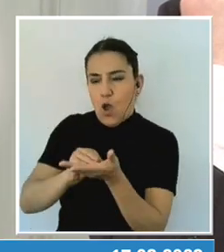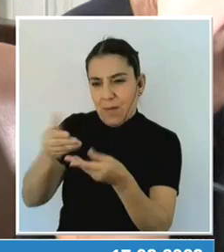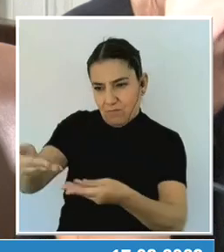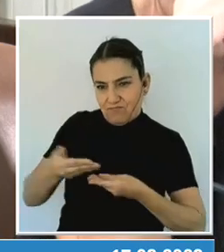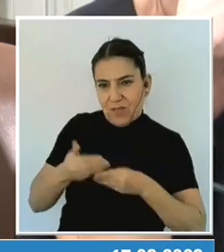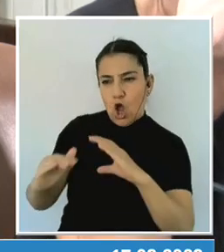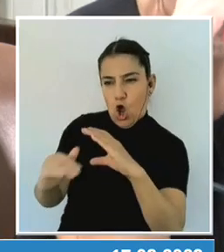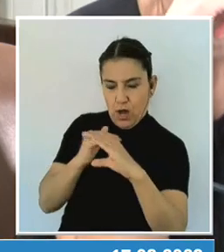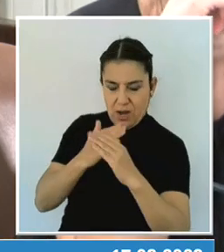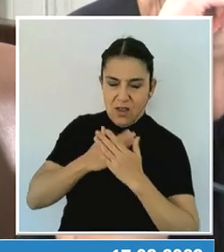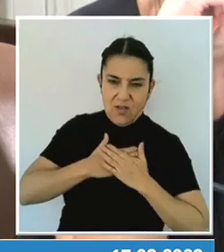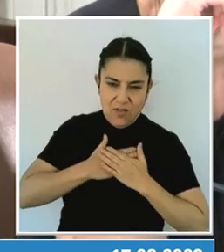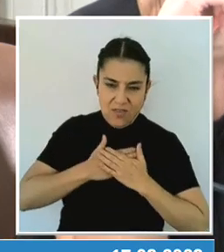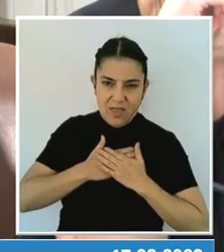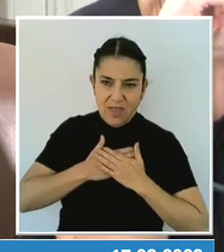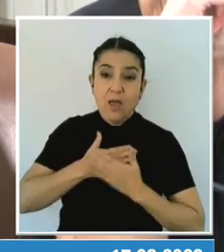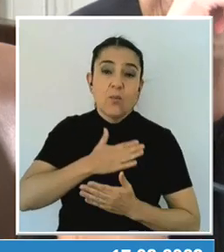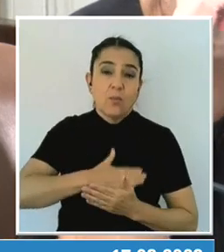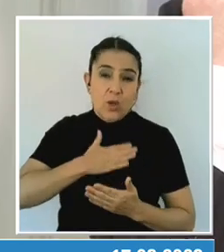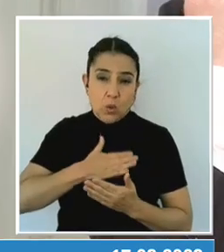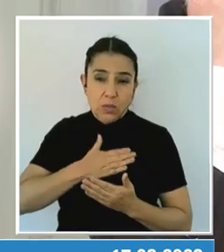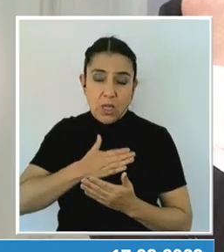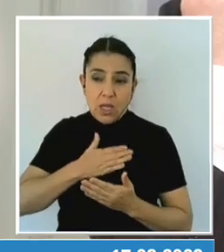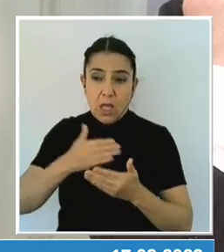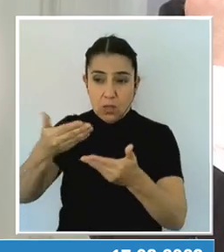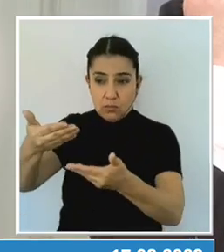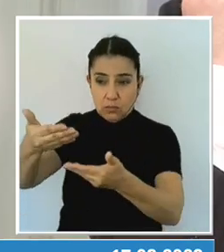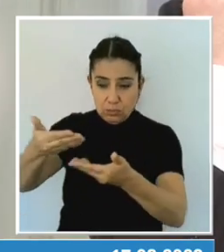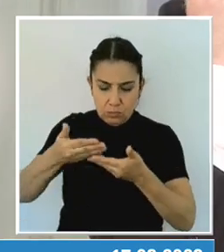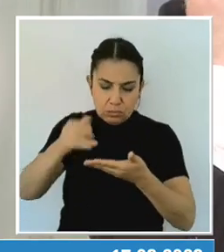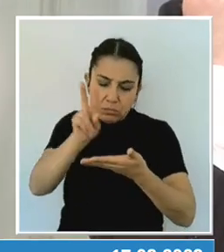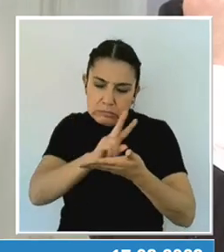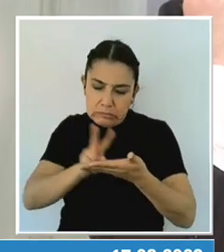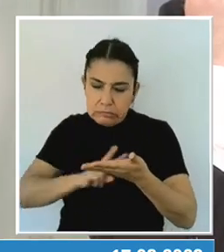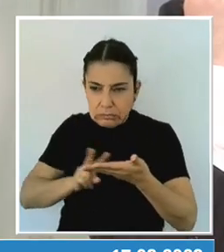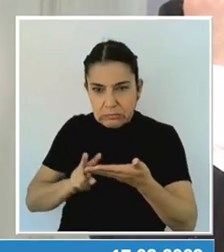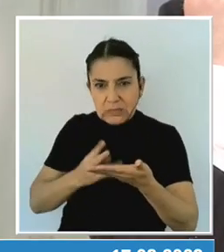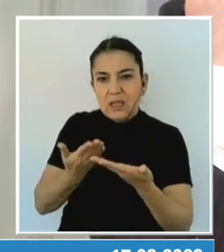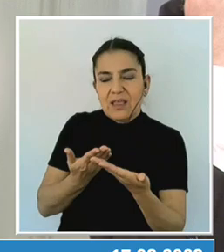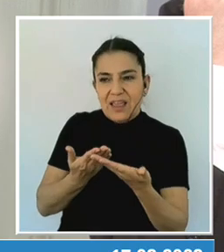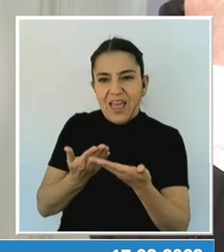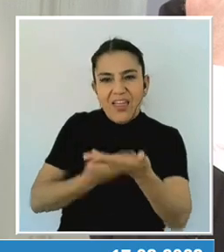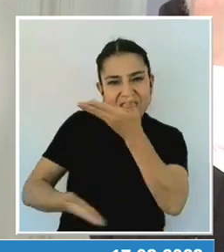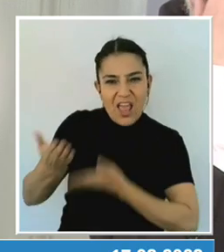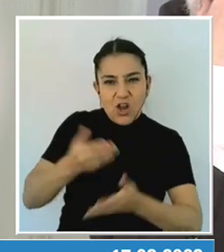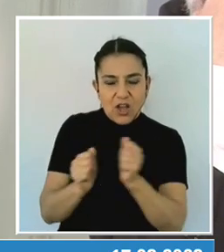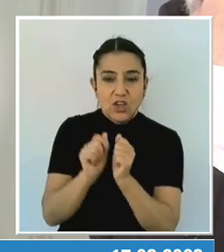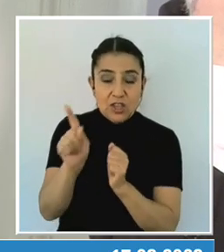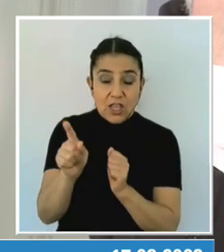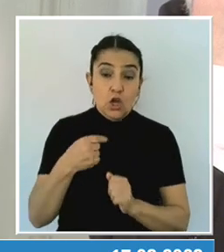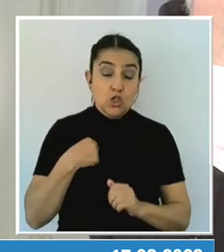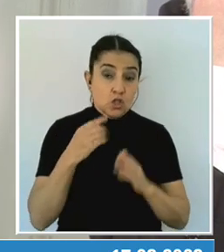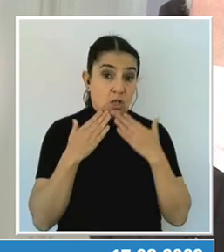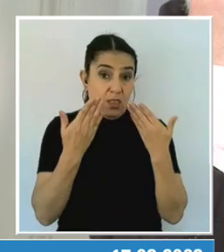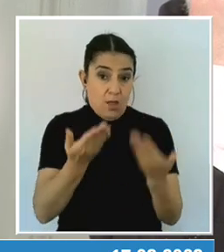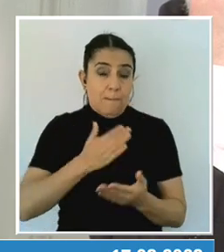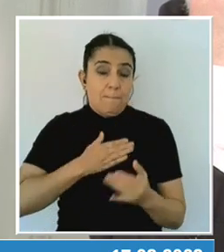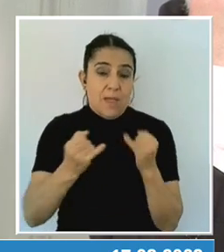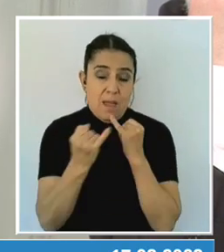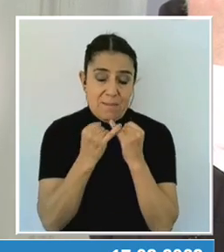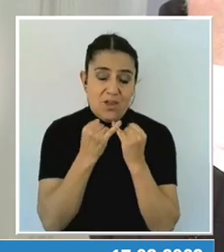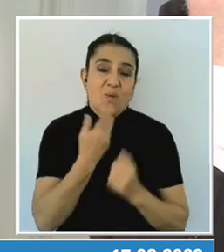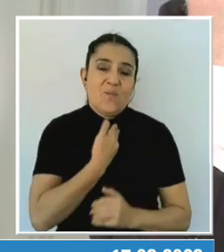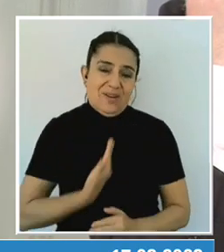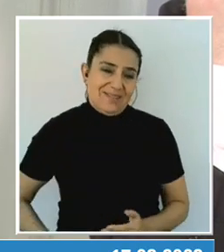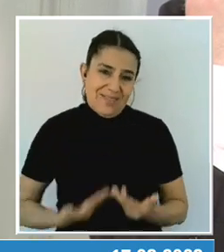electrónico. Me encantaría estudiarla y poder dialogar contigo. Yo le ofrezco a mi amigo y querido presidente